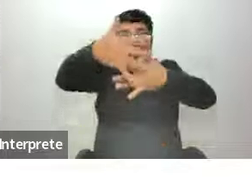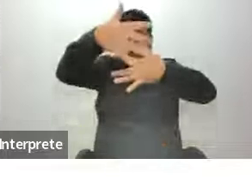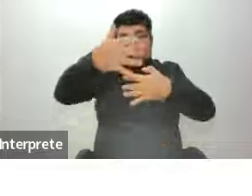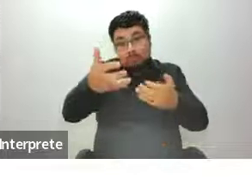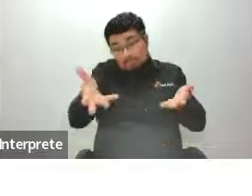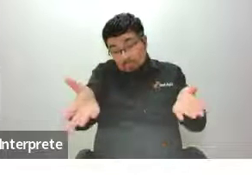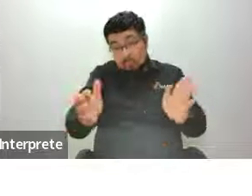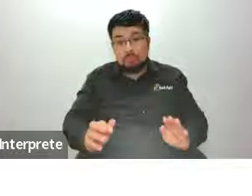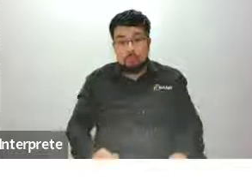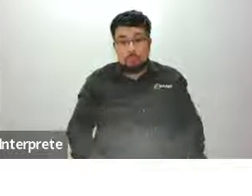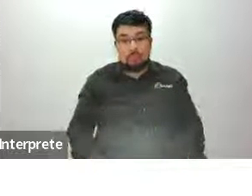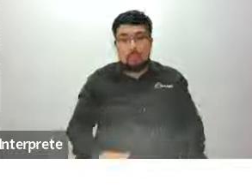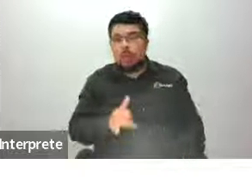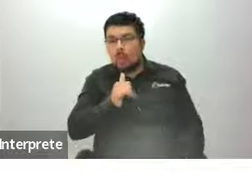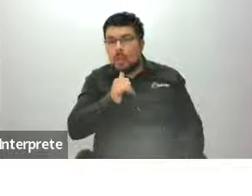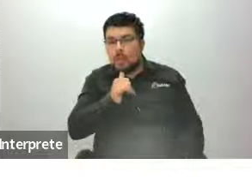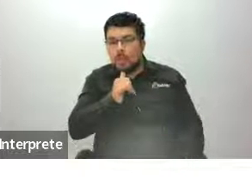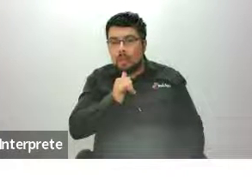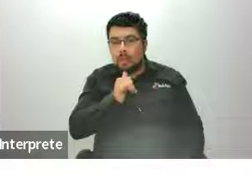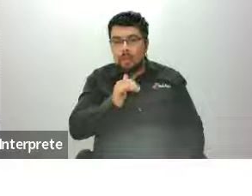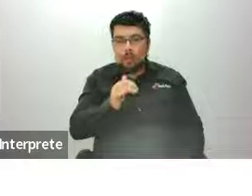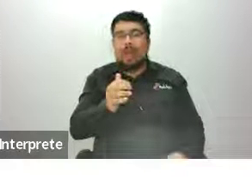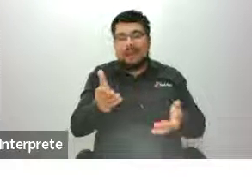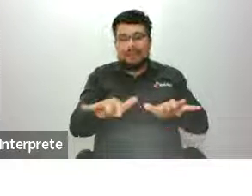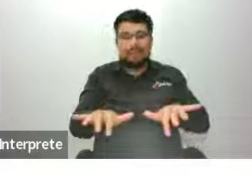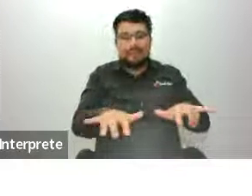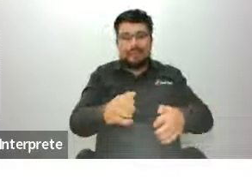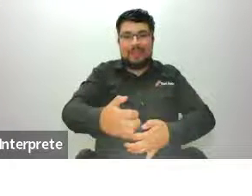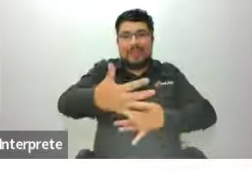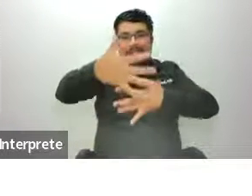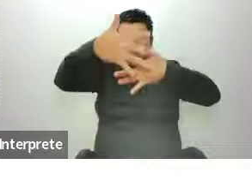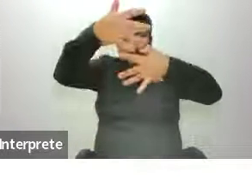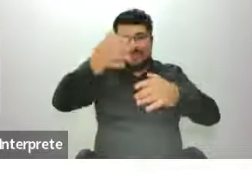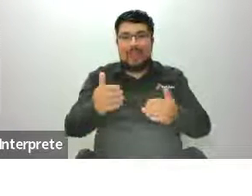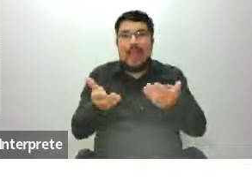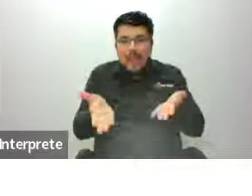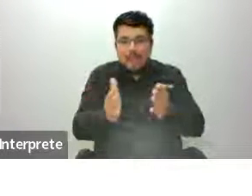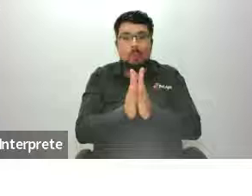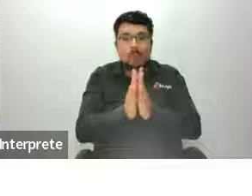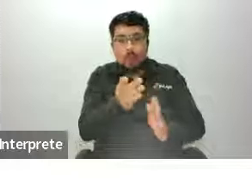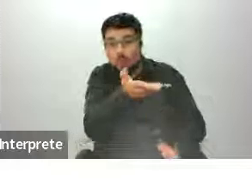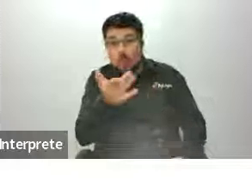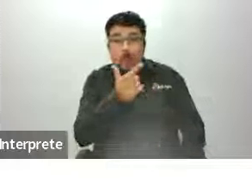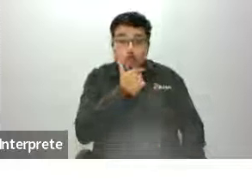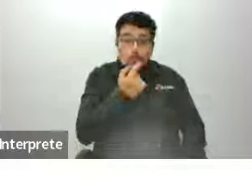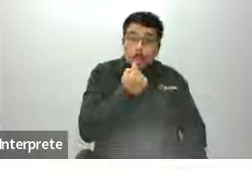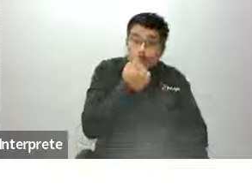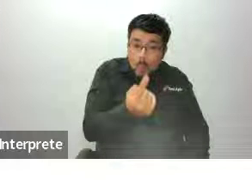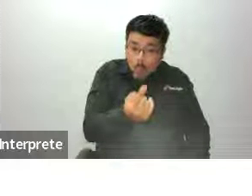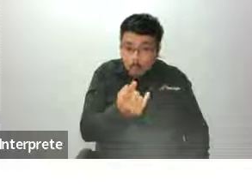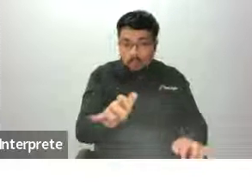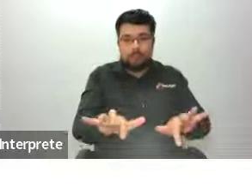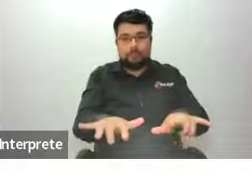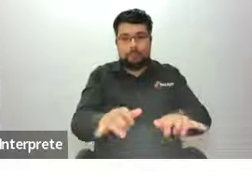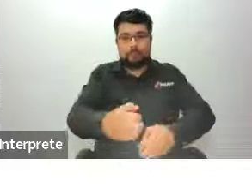otra forma, Andrea. Eso, A través del chat, sí. a Ahí través por del chat. favor dejar, sí. Perfecto. Entonces las hacemos a